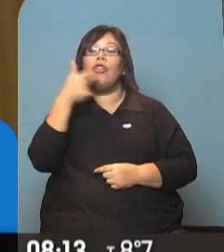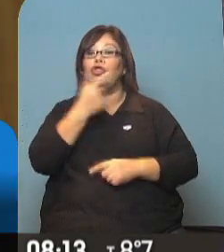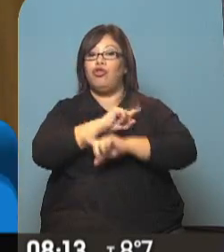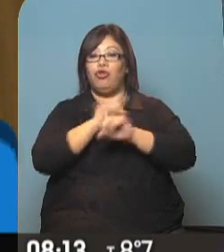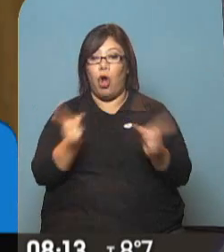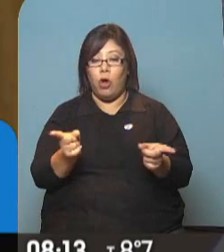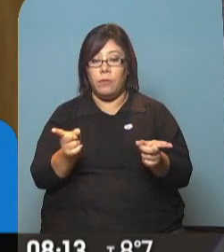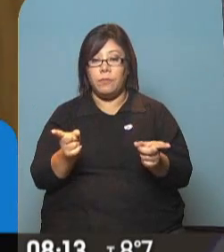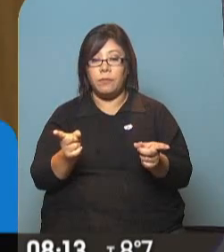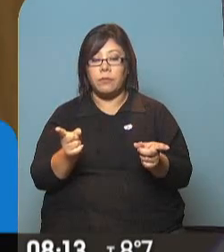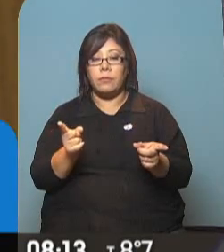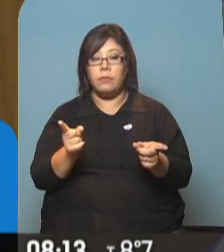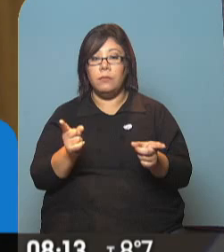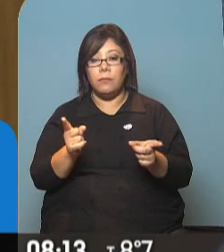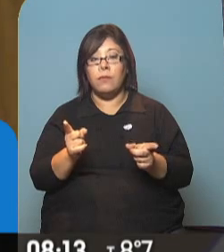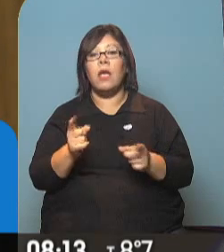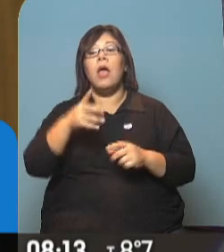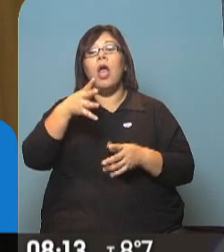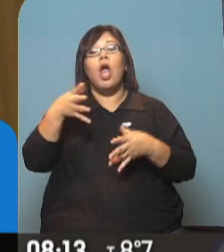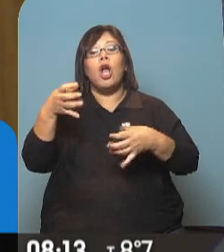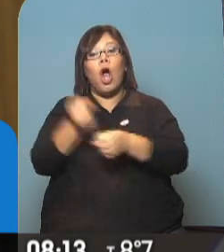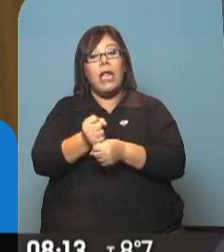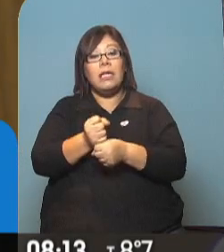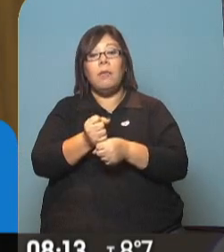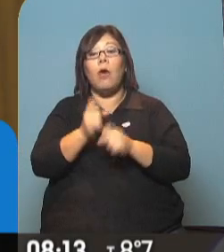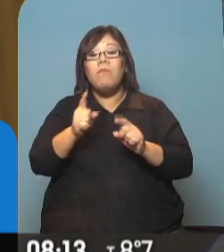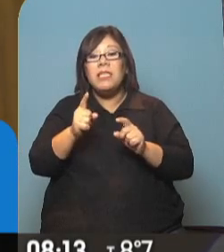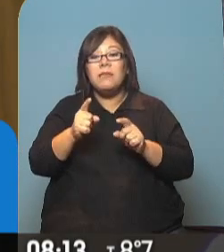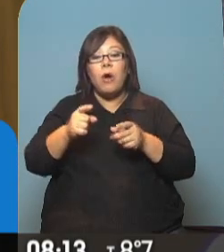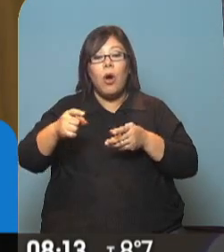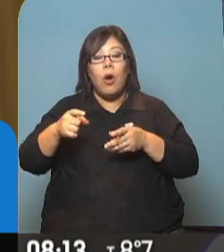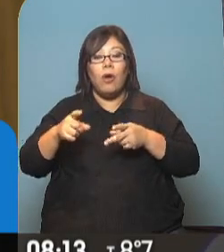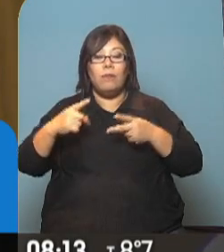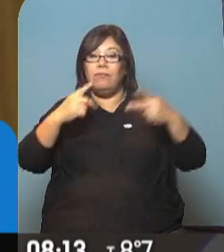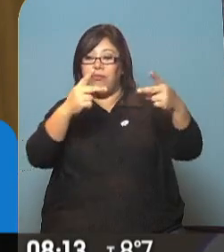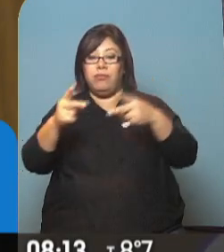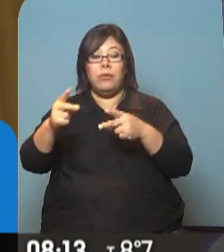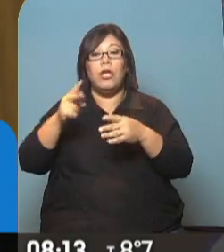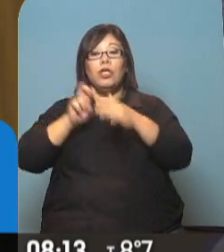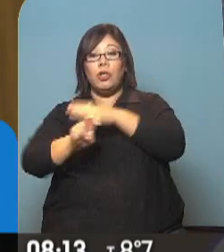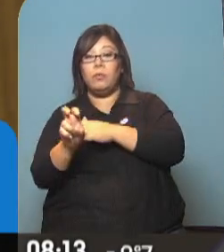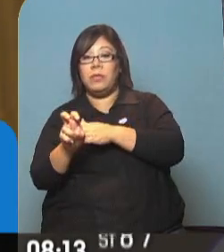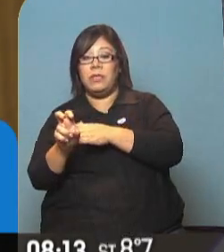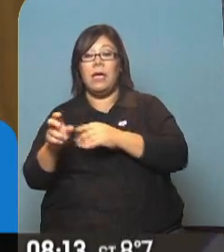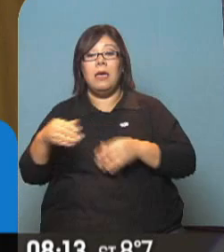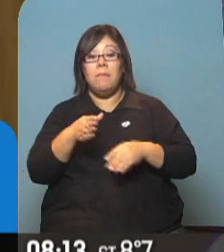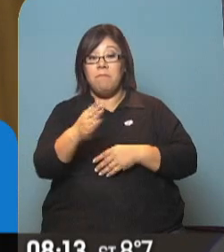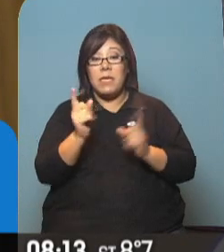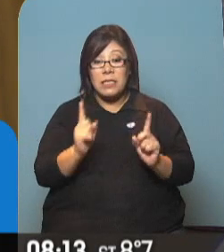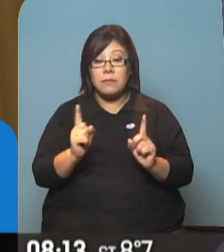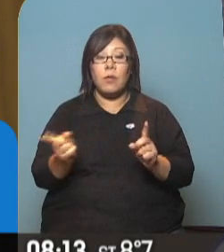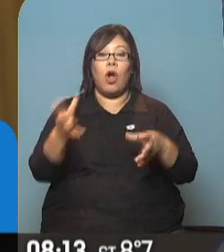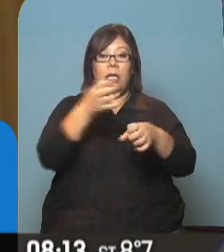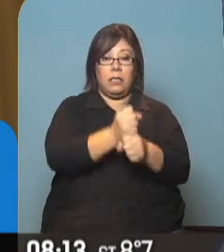reforzar las líneas de colectivos que recorren los mismos trayectos que el subte, mientras también convocamos a